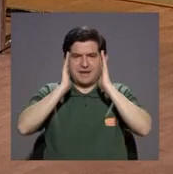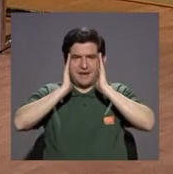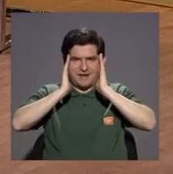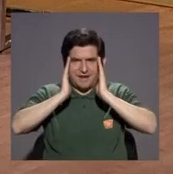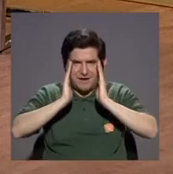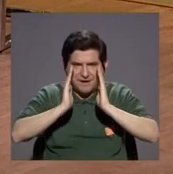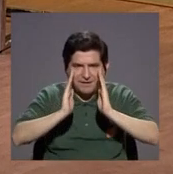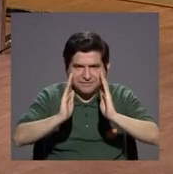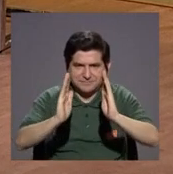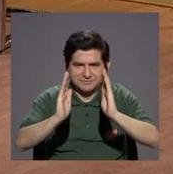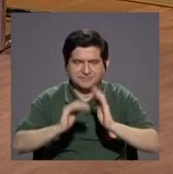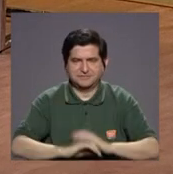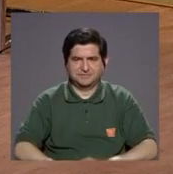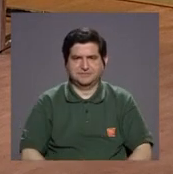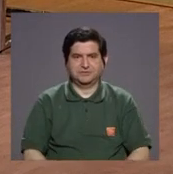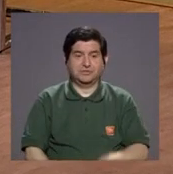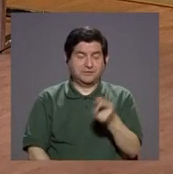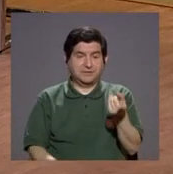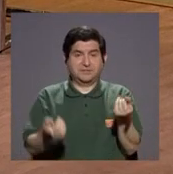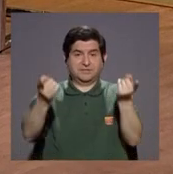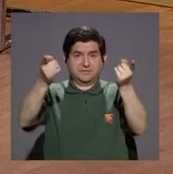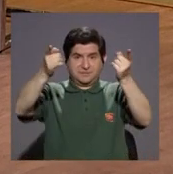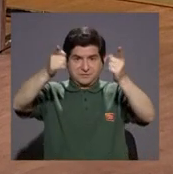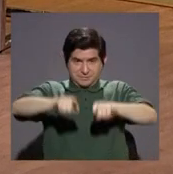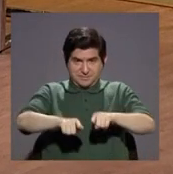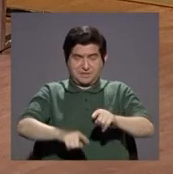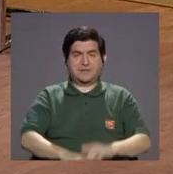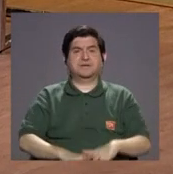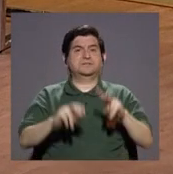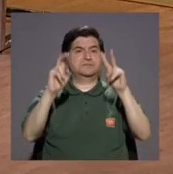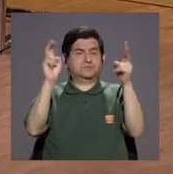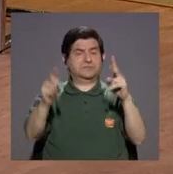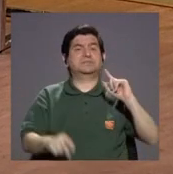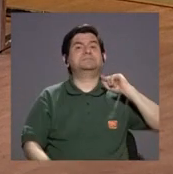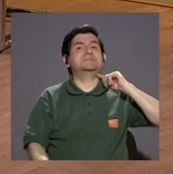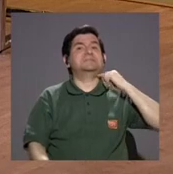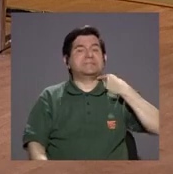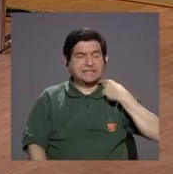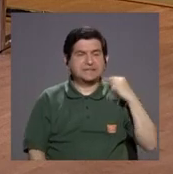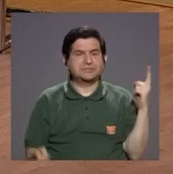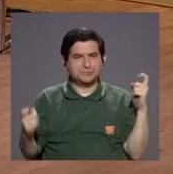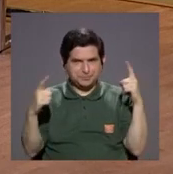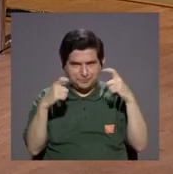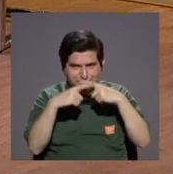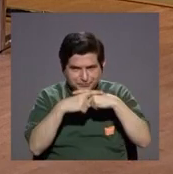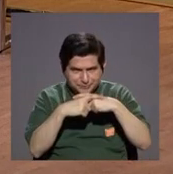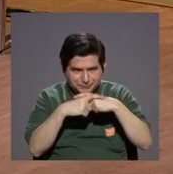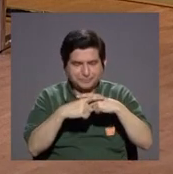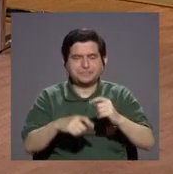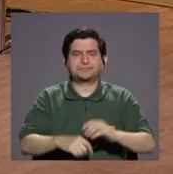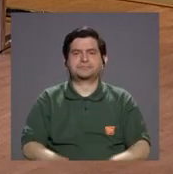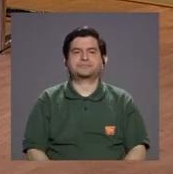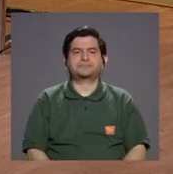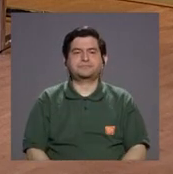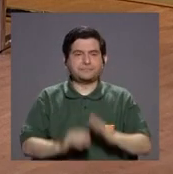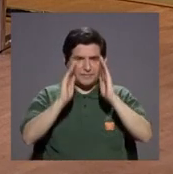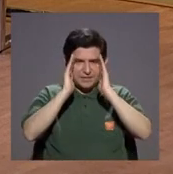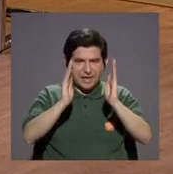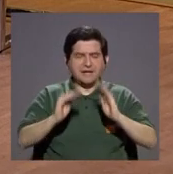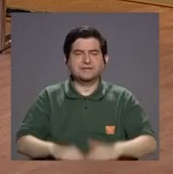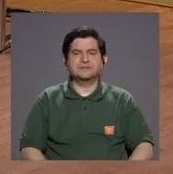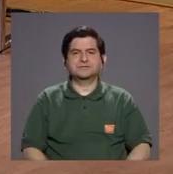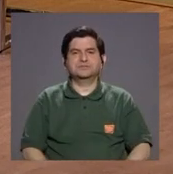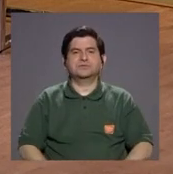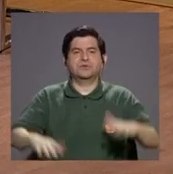de porque ese es un tema caro y es un tema complicado la cobertura en el territorio